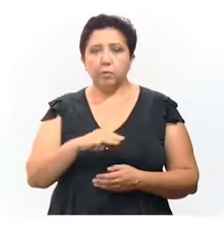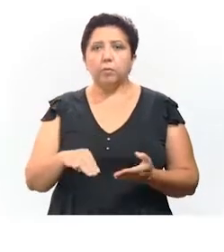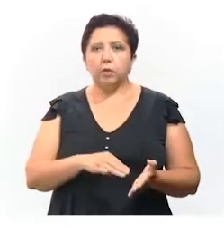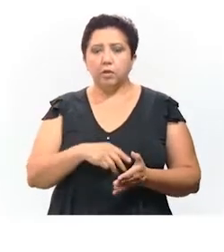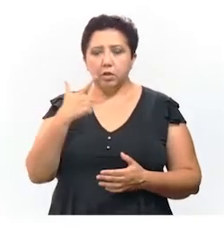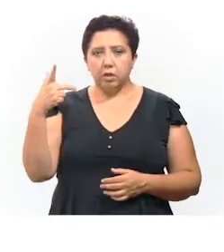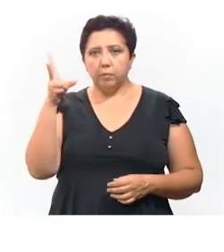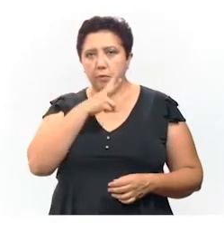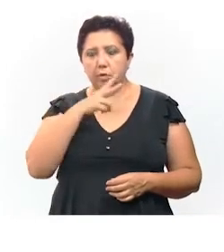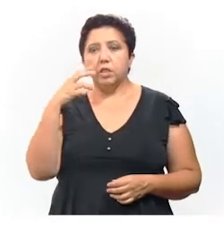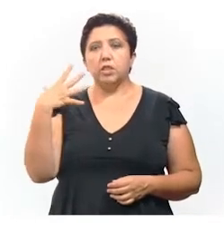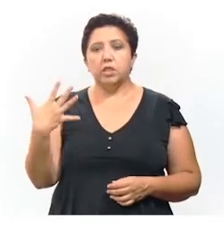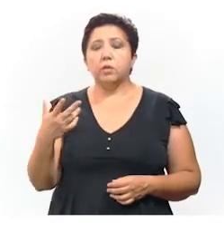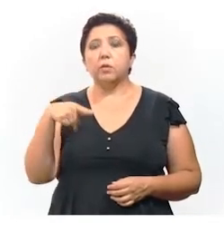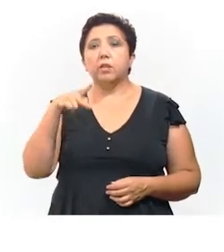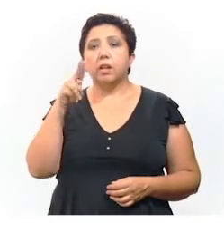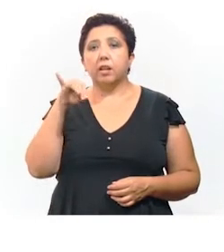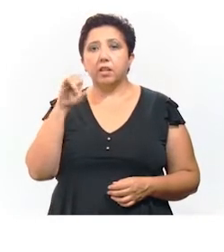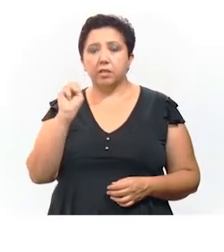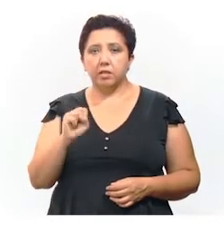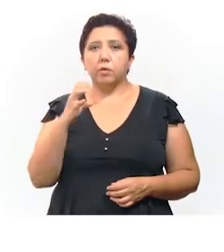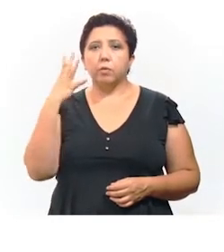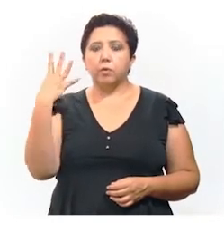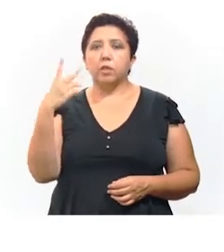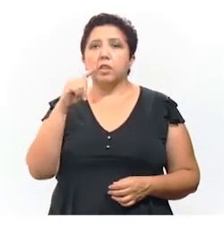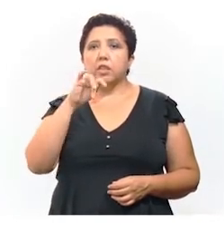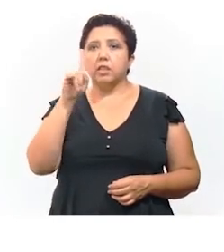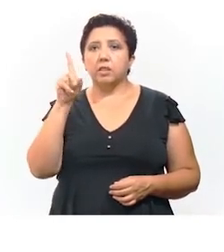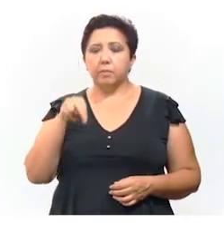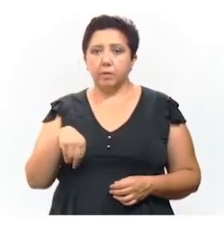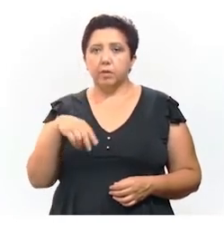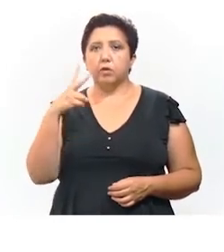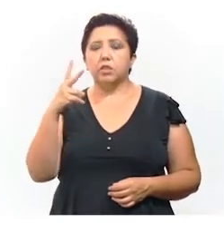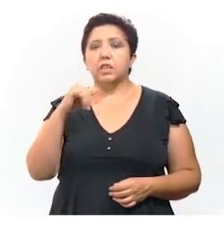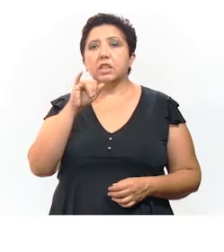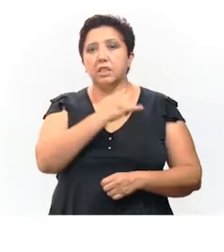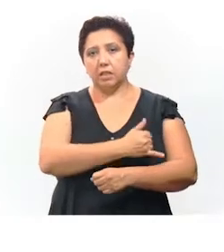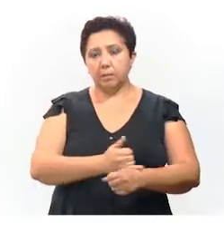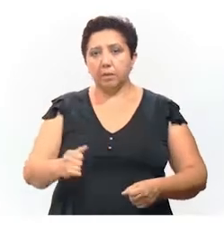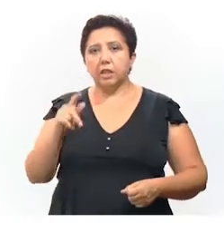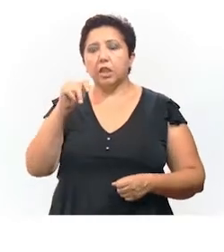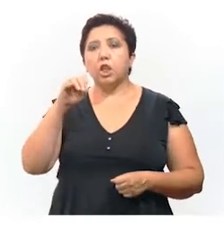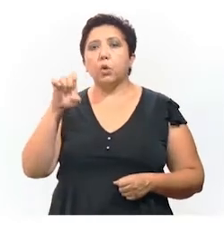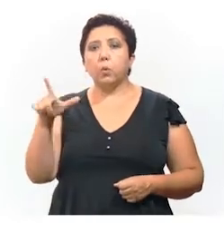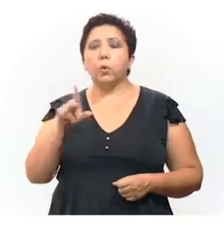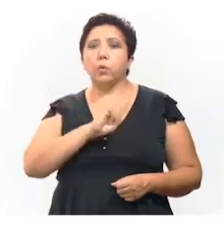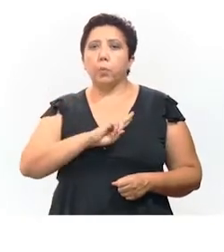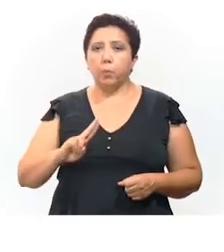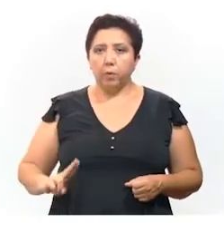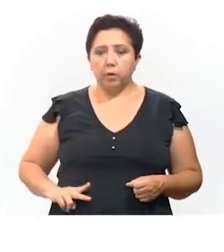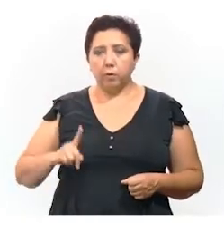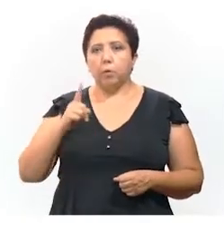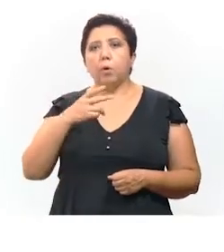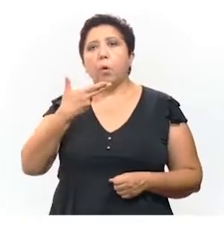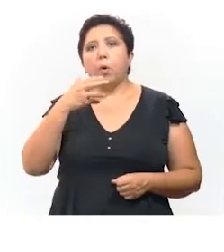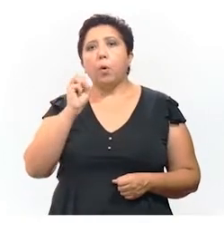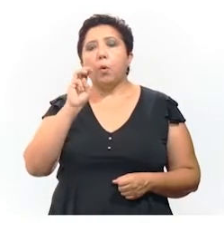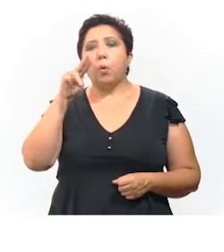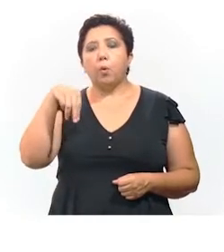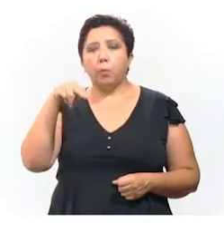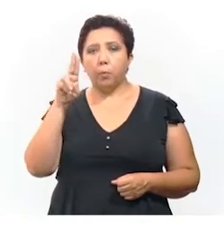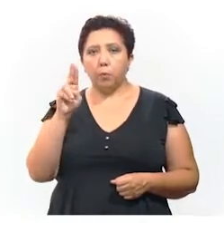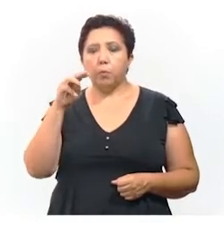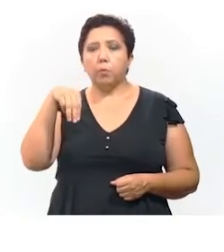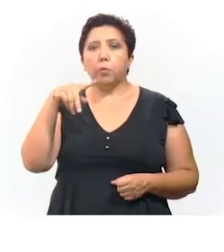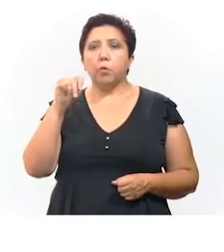en Valladolid, 5 en Canacín, 4 en Tizimín, 2 en Izamal, en Ticul y en Umán, y uno más en Jomún,